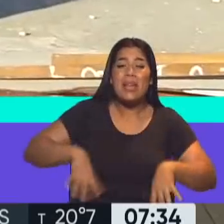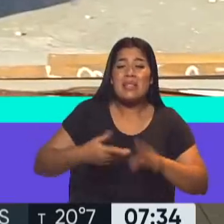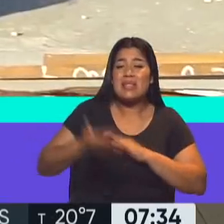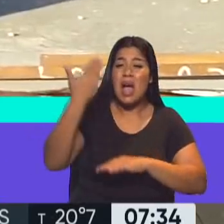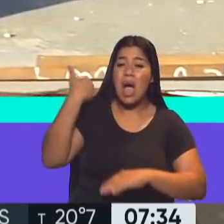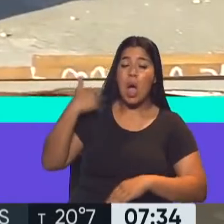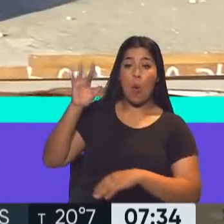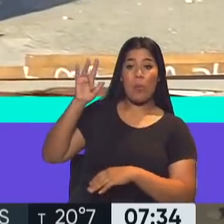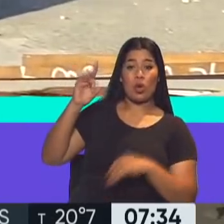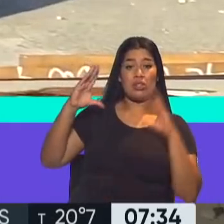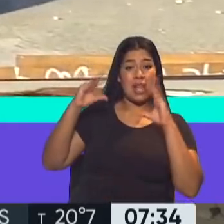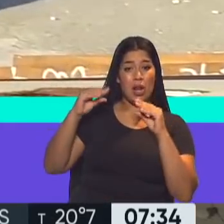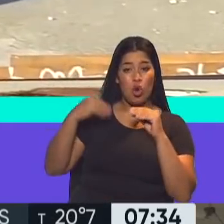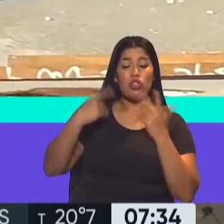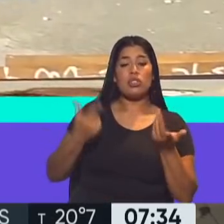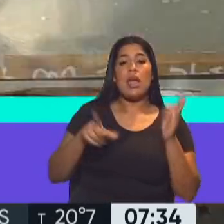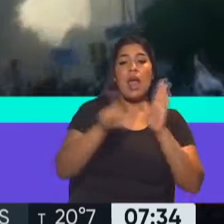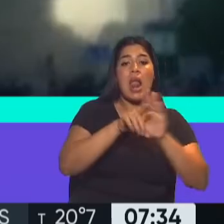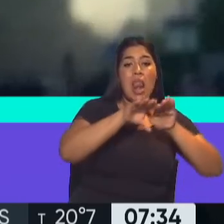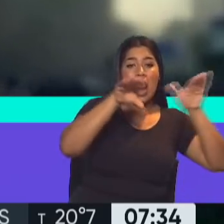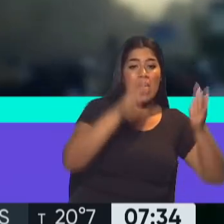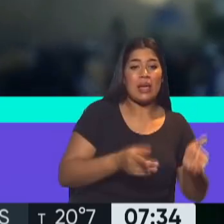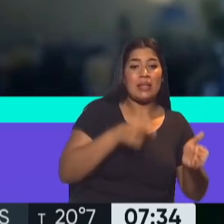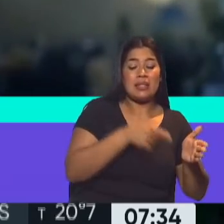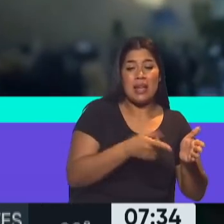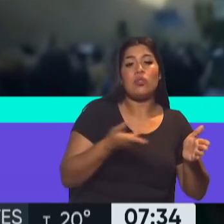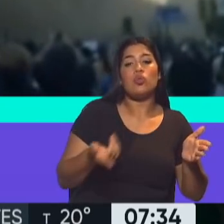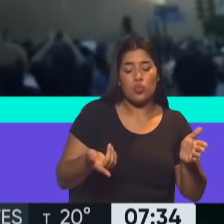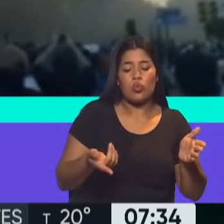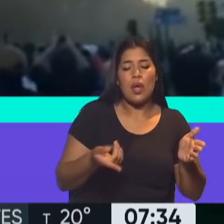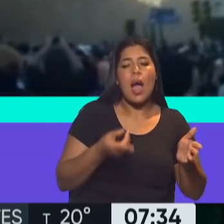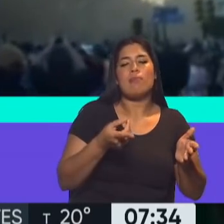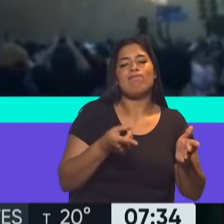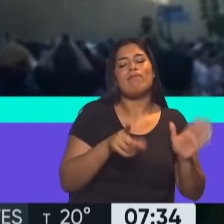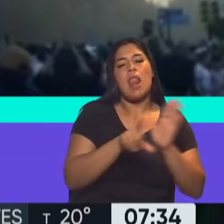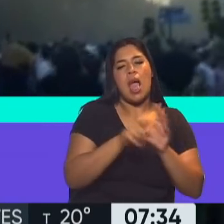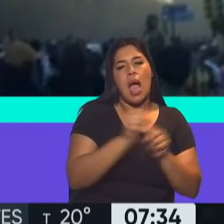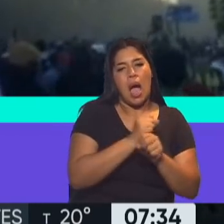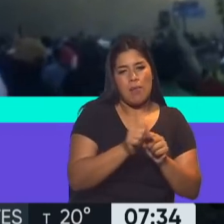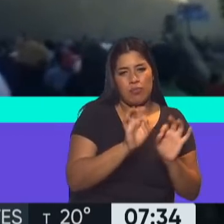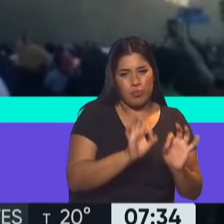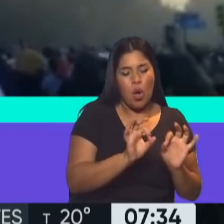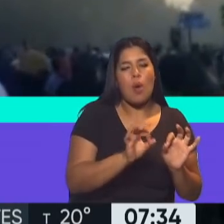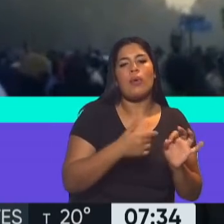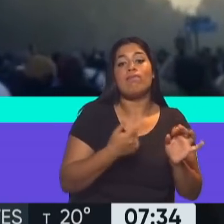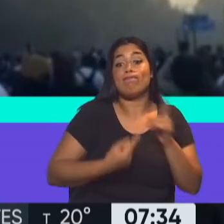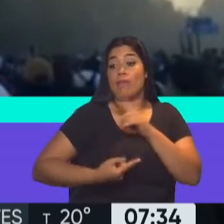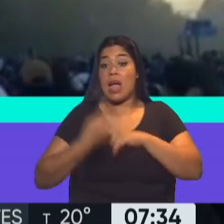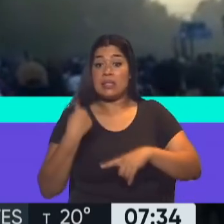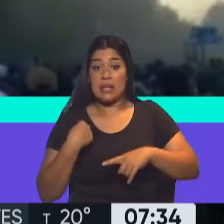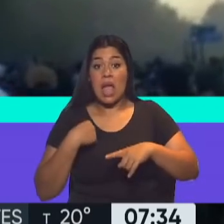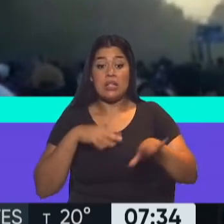la noche, luego de que la legislatura provincial aprobara la iniciativa, pero ayer, lejos de mejorar la